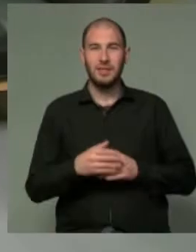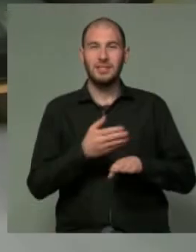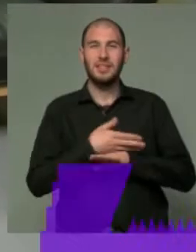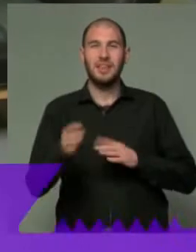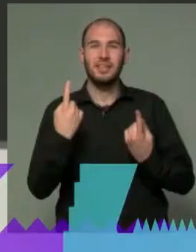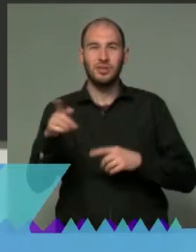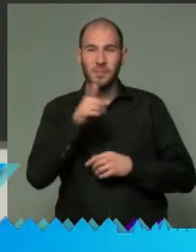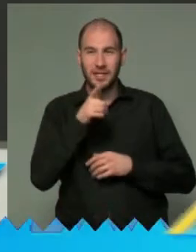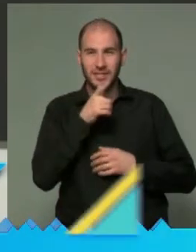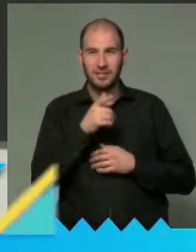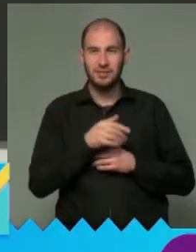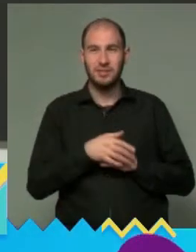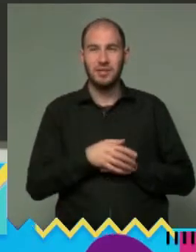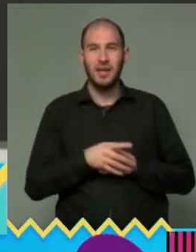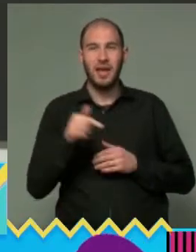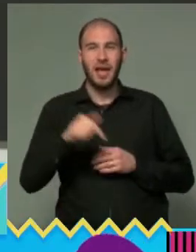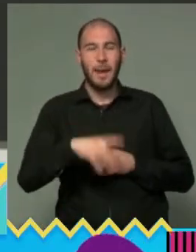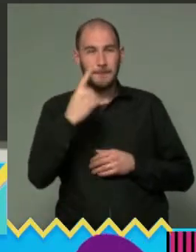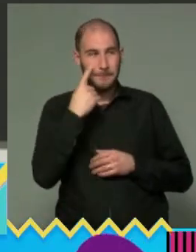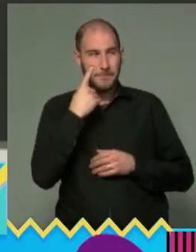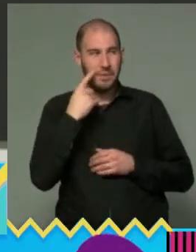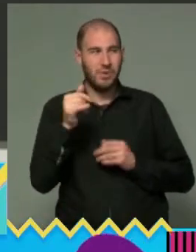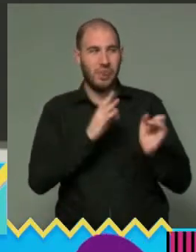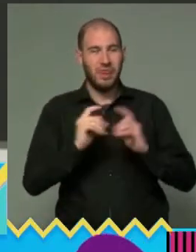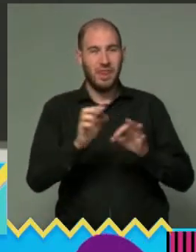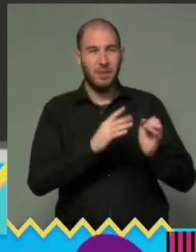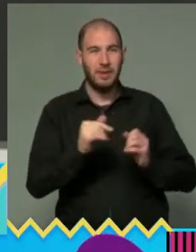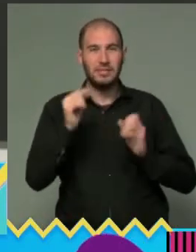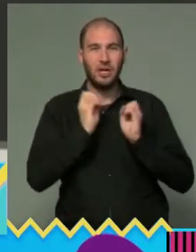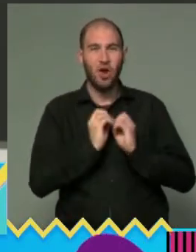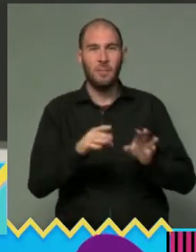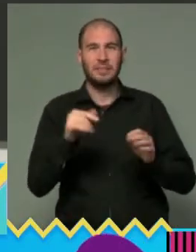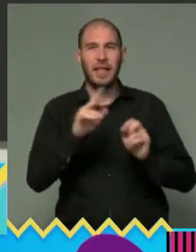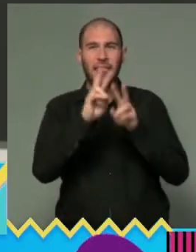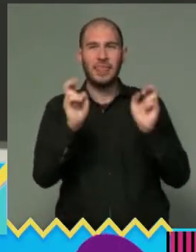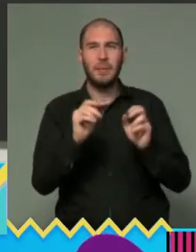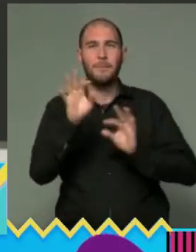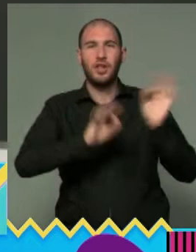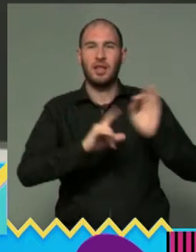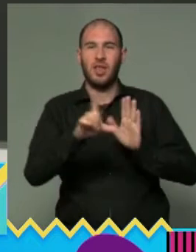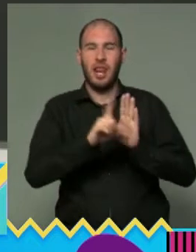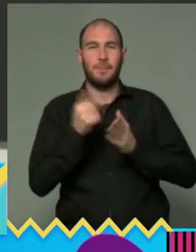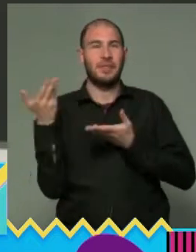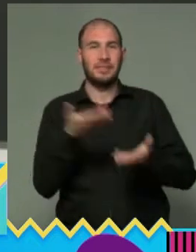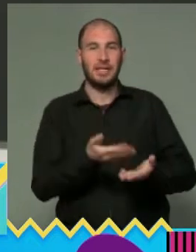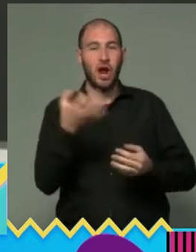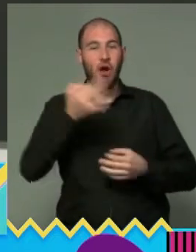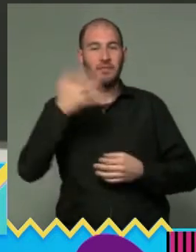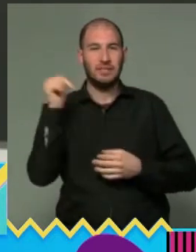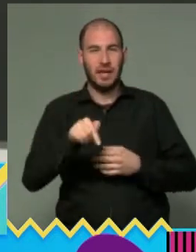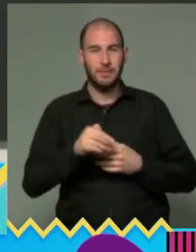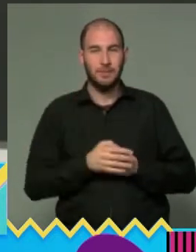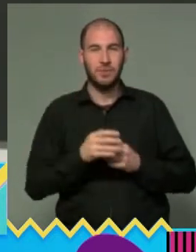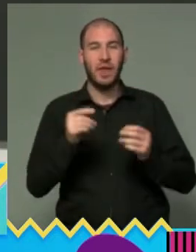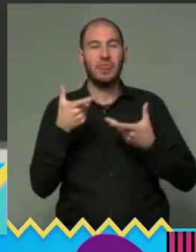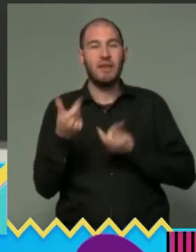Continuamos en Distintos Parecidos, estamos en vivo dando el debate. Empezó acerca del proyecto de ley presentado por el oficialismo